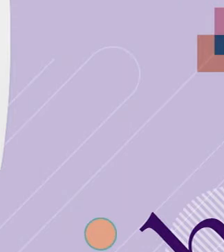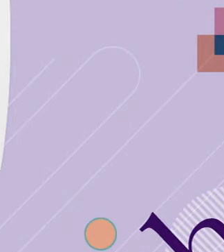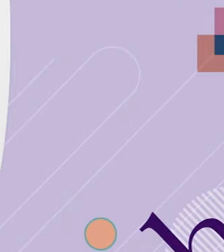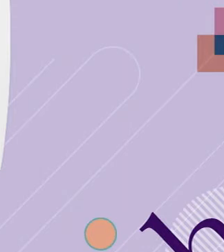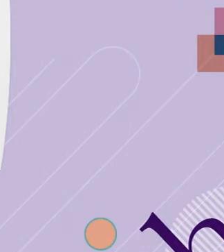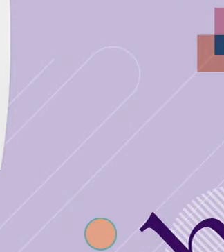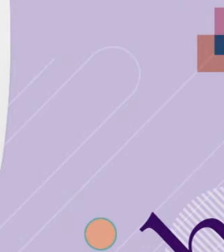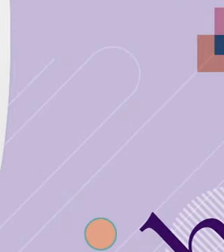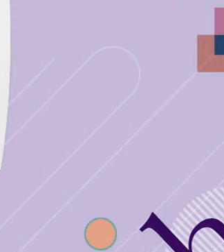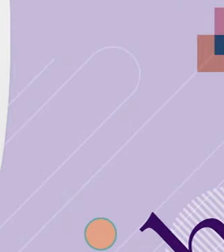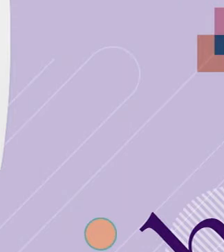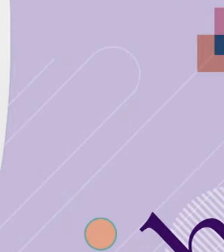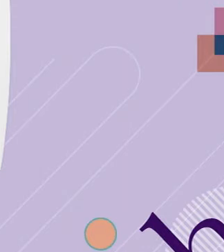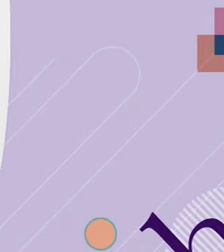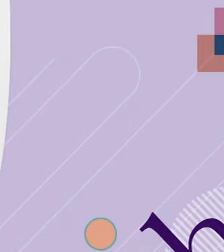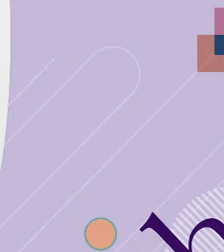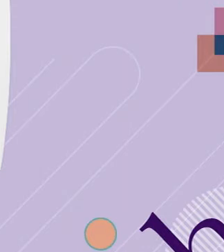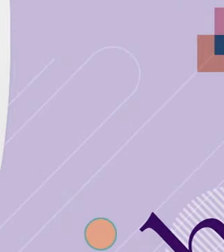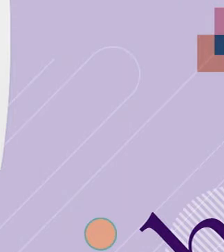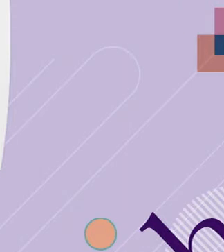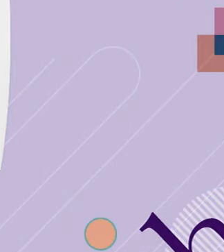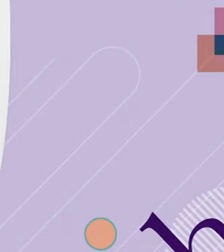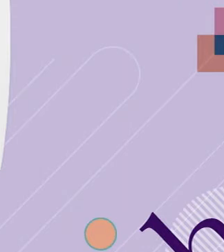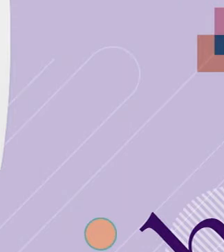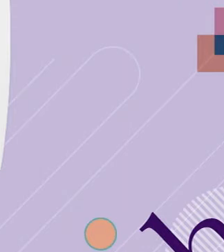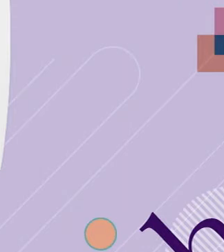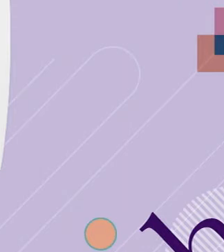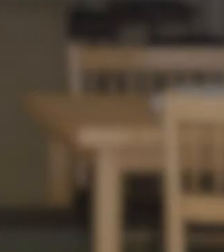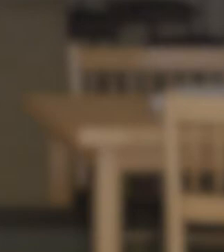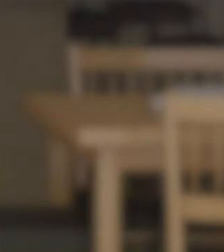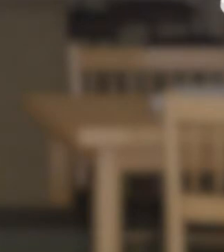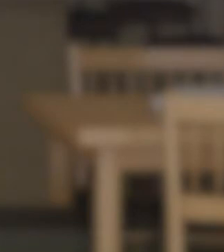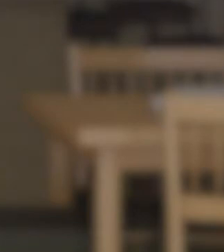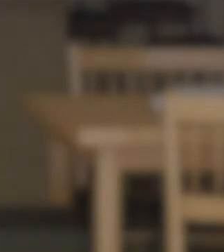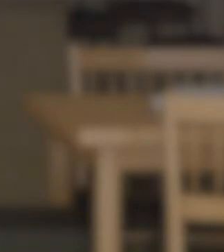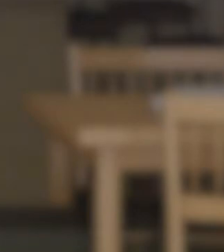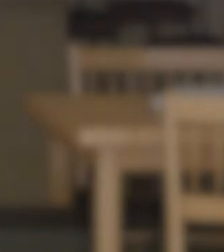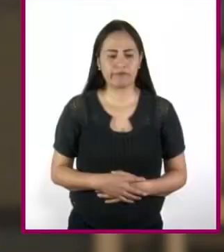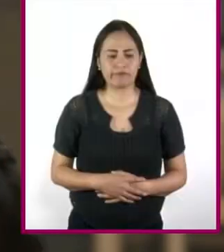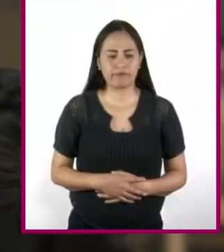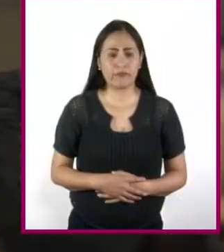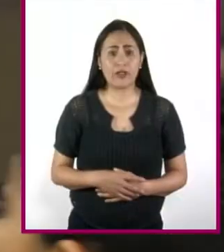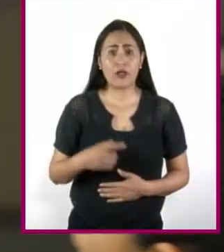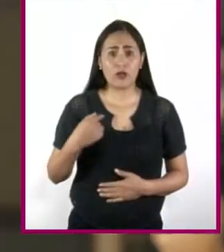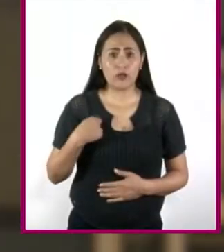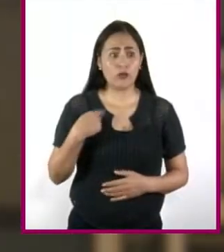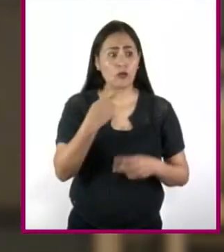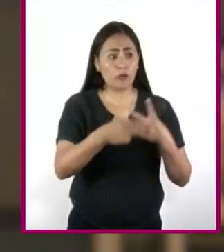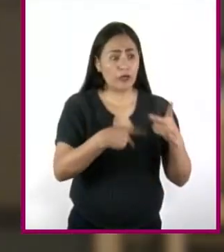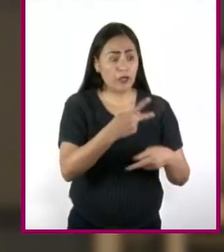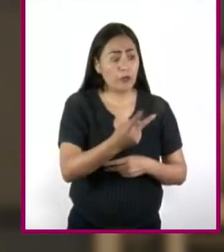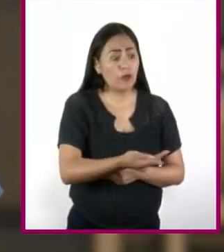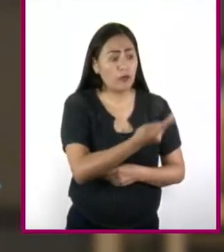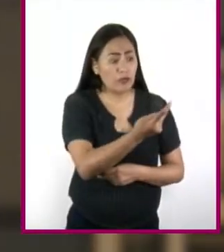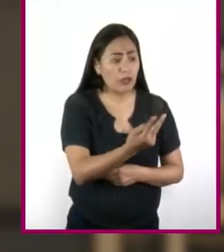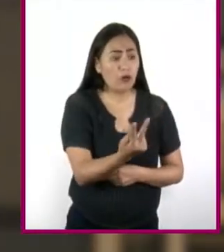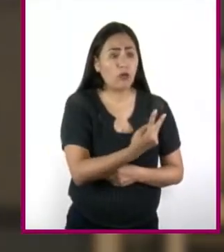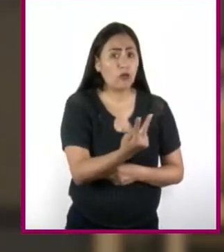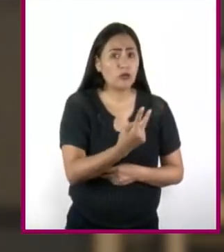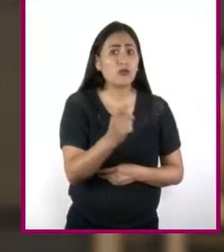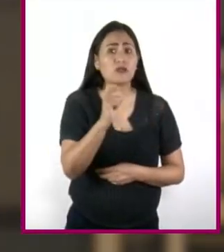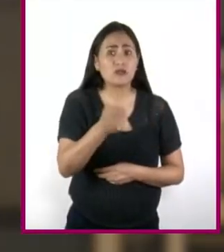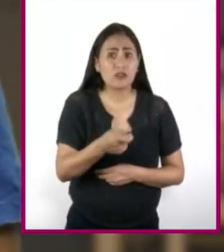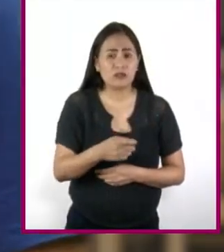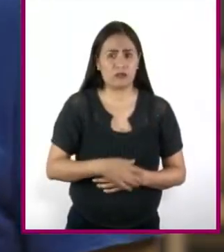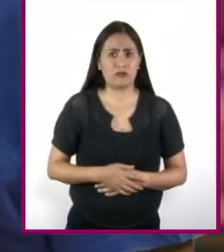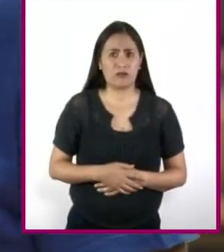fe y se han causado muchísimos sinsabores. Pues les venía a preguntar qué iban a querer, pero mejor les pregunto